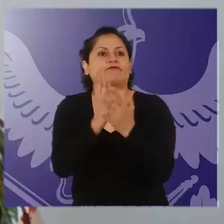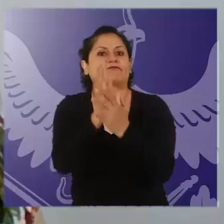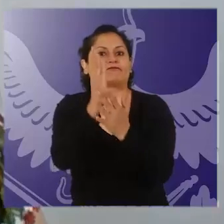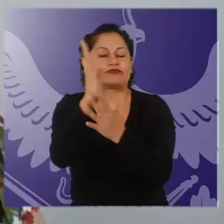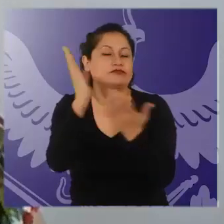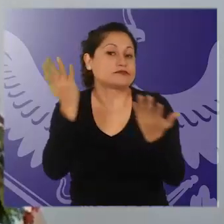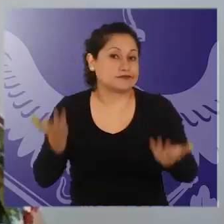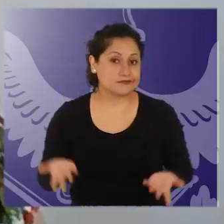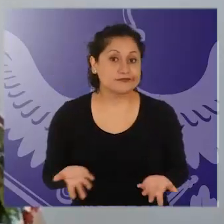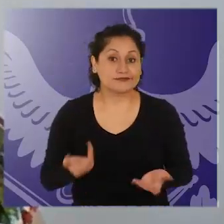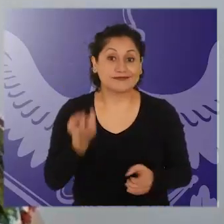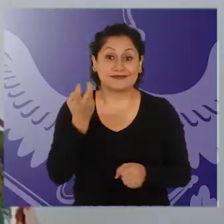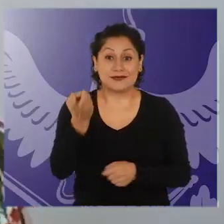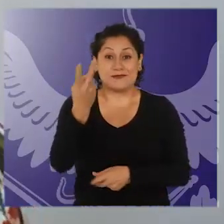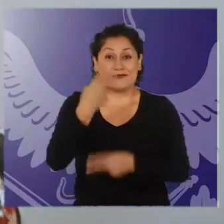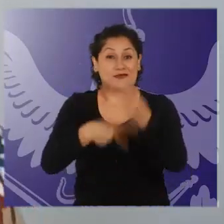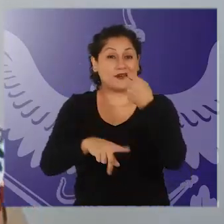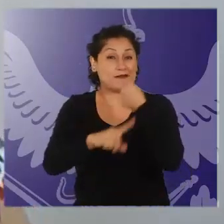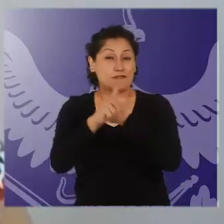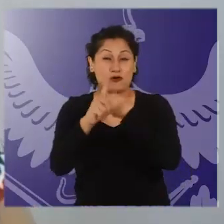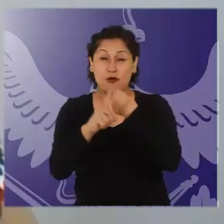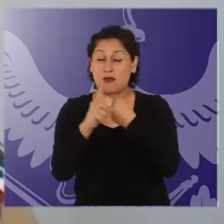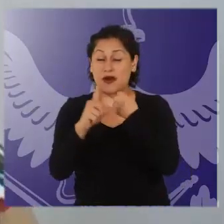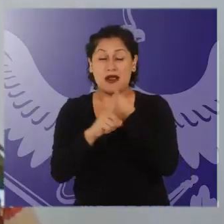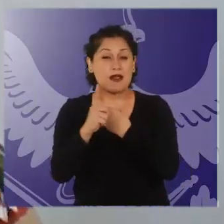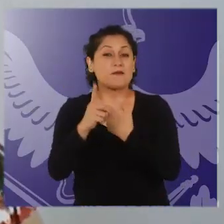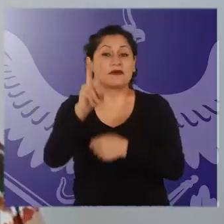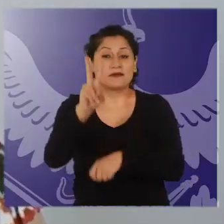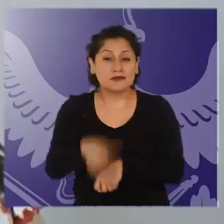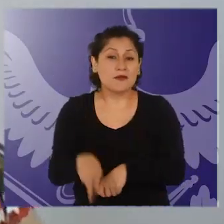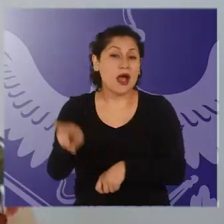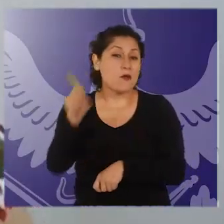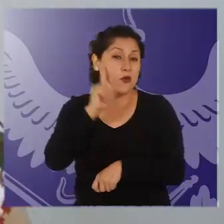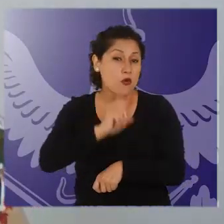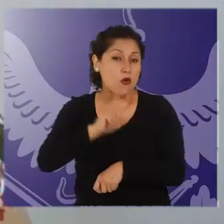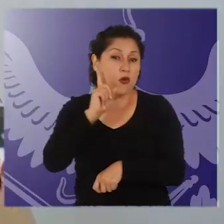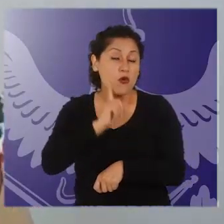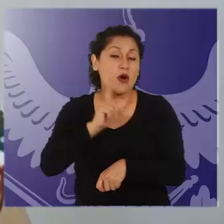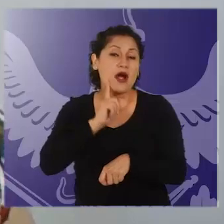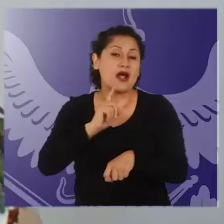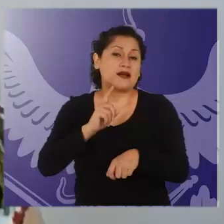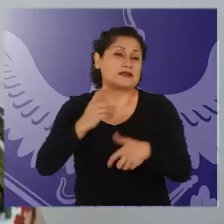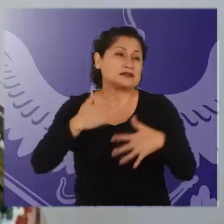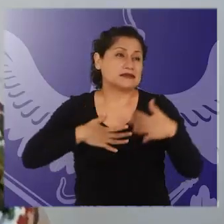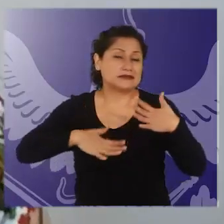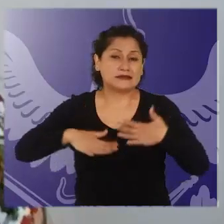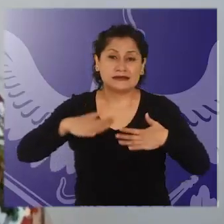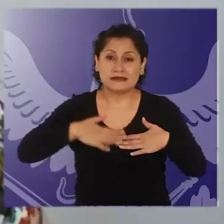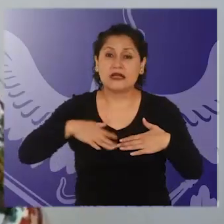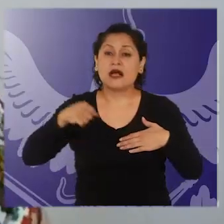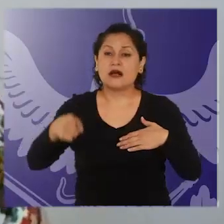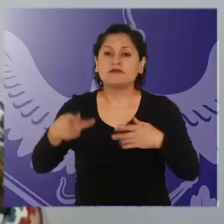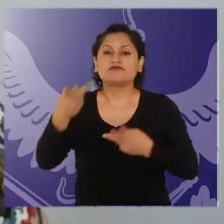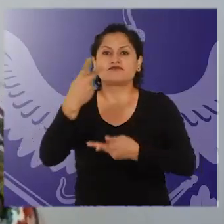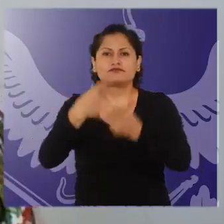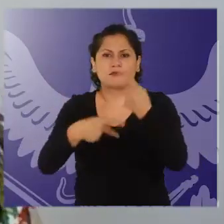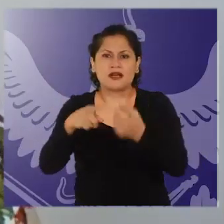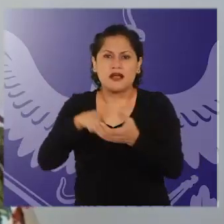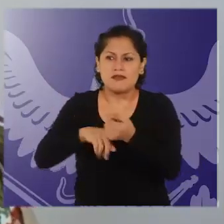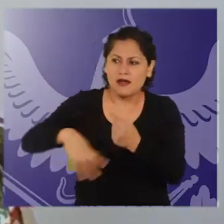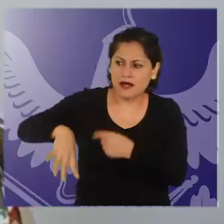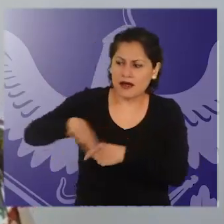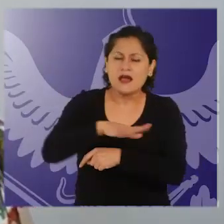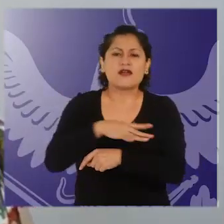¿no? Entonces se vuelve algo complejo, es muy desgastante para las mujeres, aunado a que sí se ve un aumento